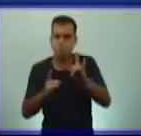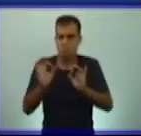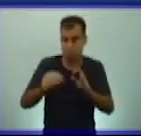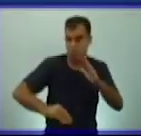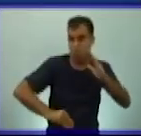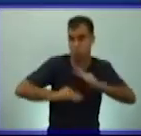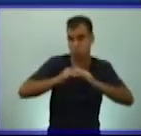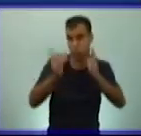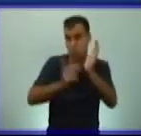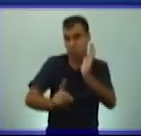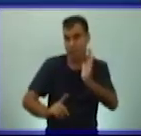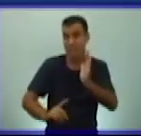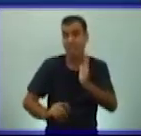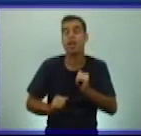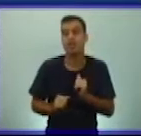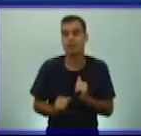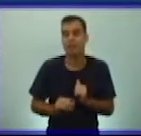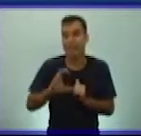planteamos que